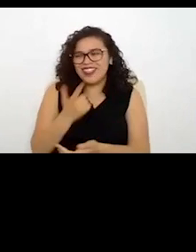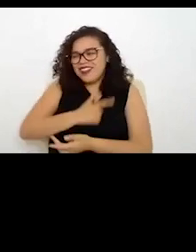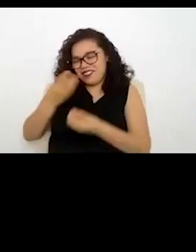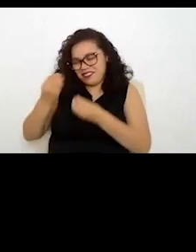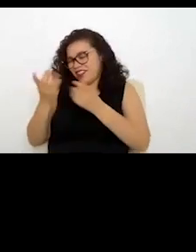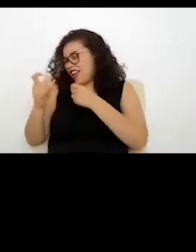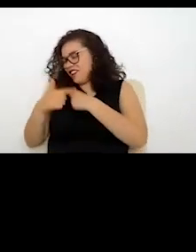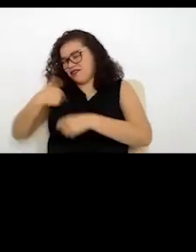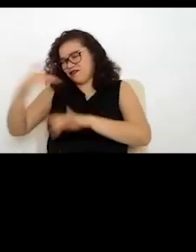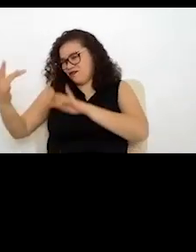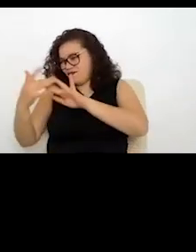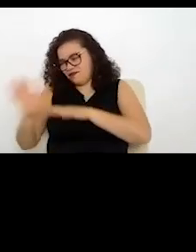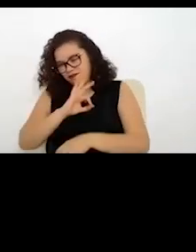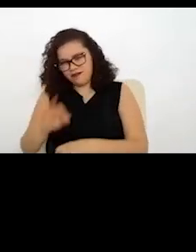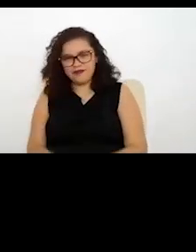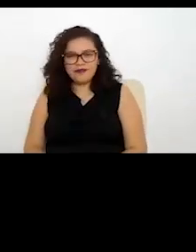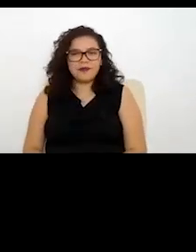cosa estamos para servirte.